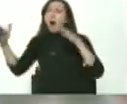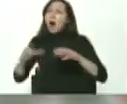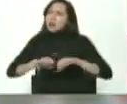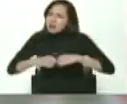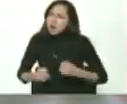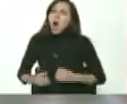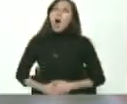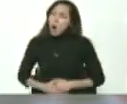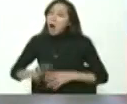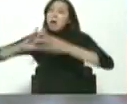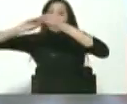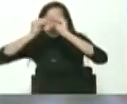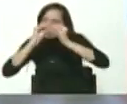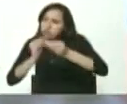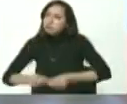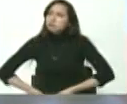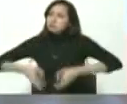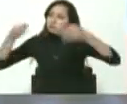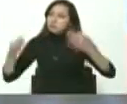aire.